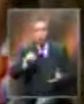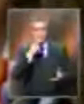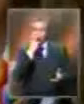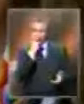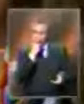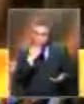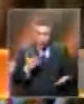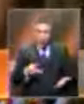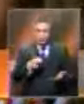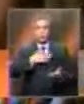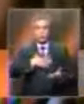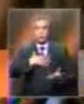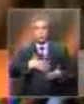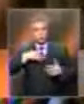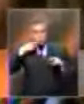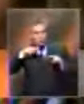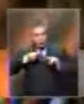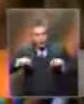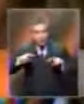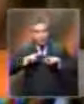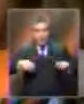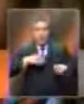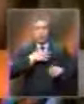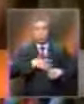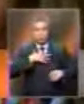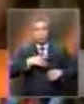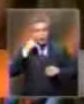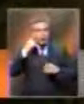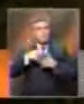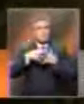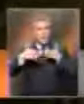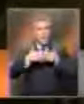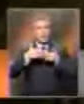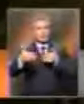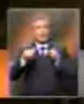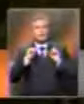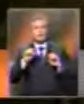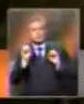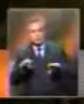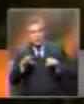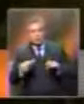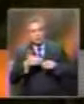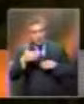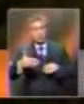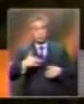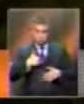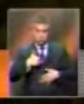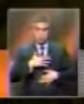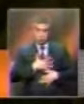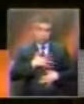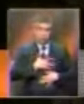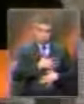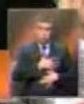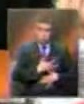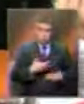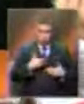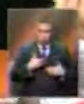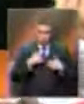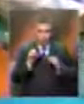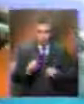curiosas, les gusta investigar, les gusta saber más allá de la clase. Así es que para mí es un gusto, obviamente, trabajar